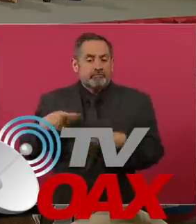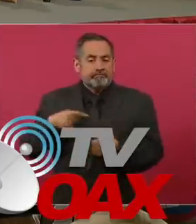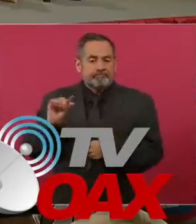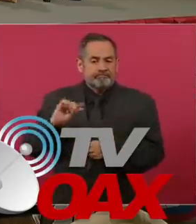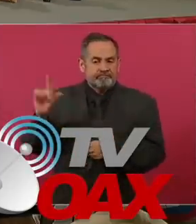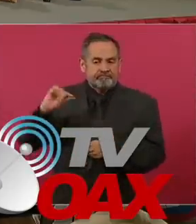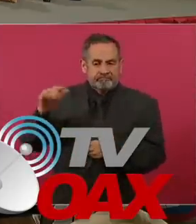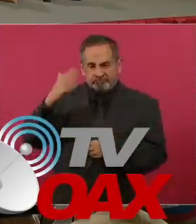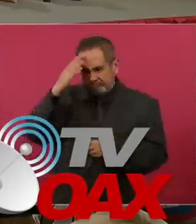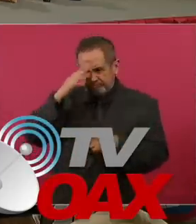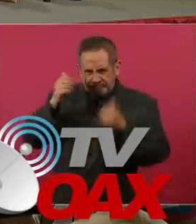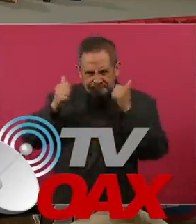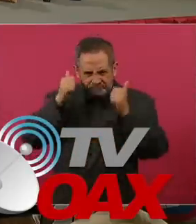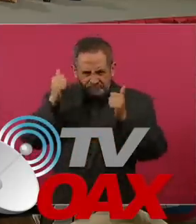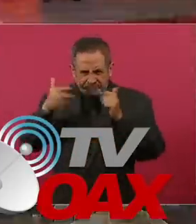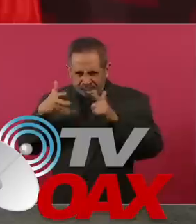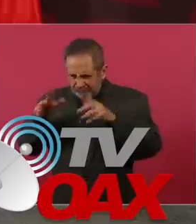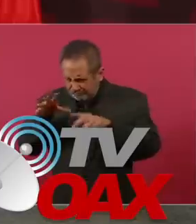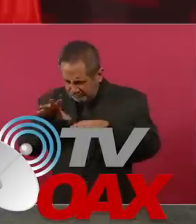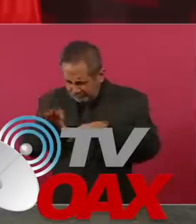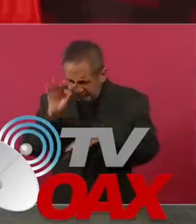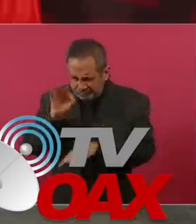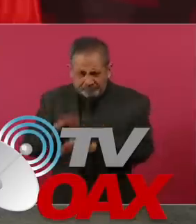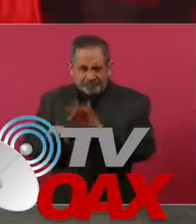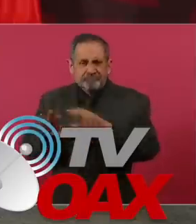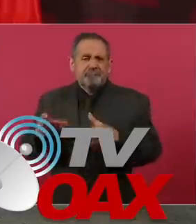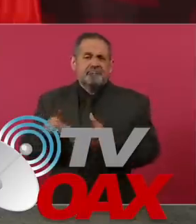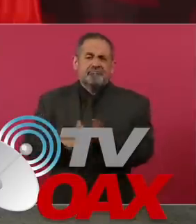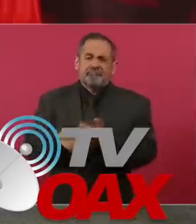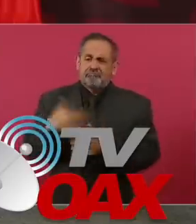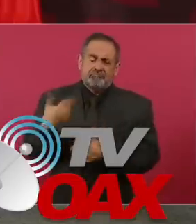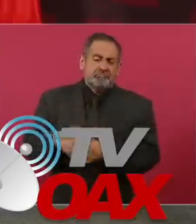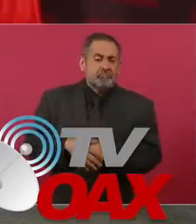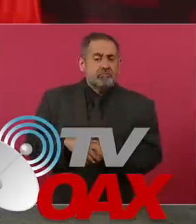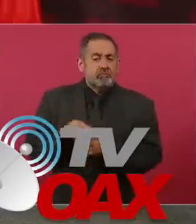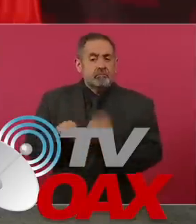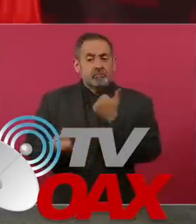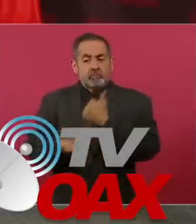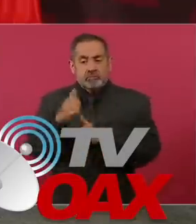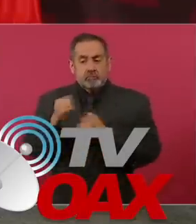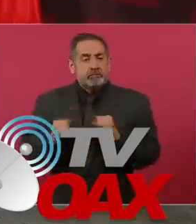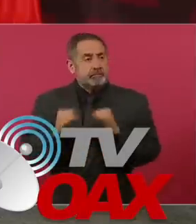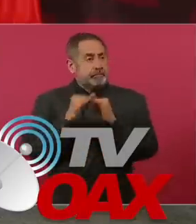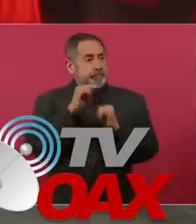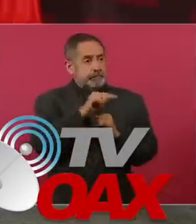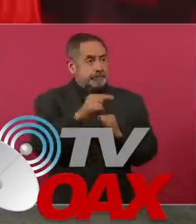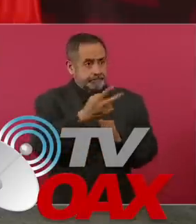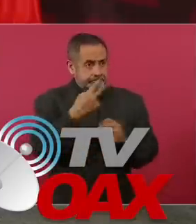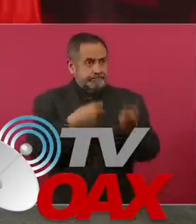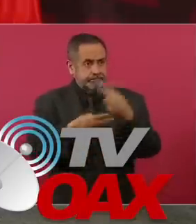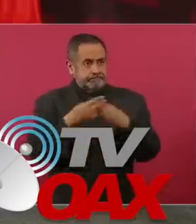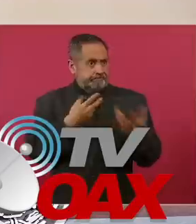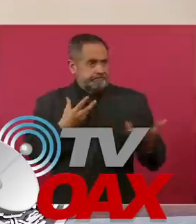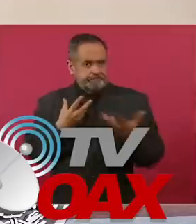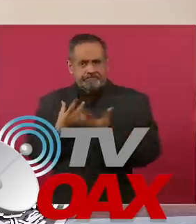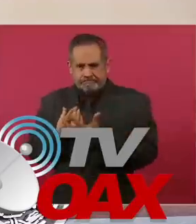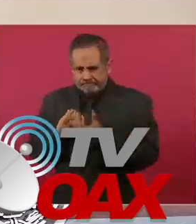profesionistas, fundamentalmente arqueólogos procedentes de 11 instituciones, que gracias a